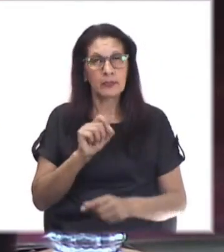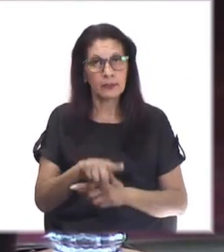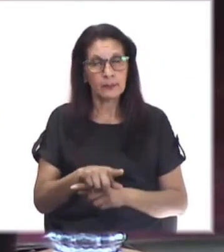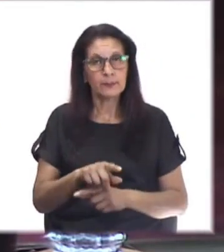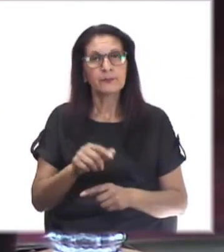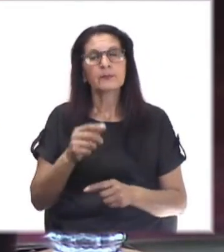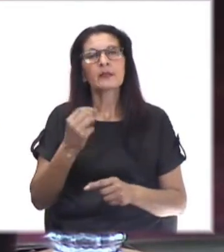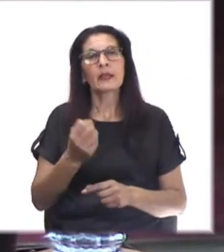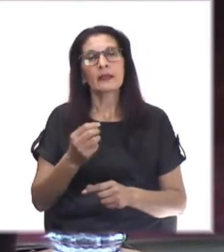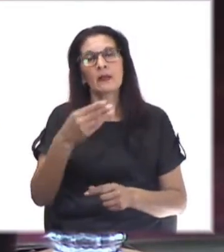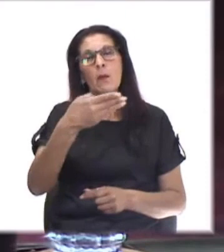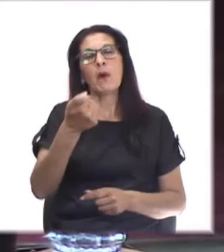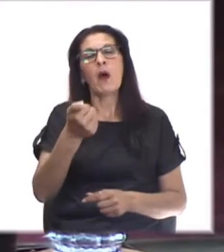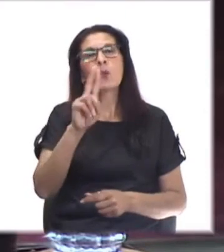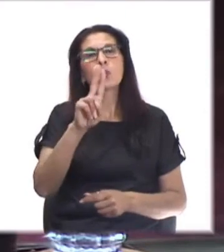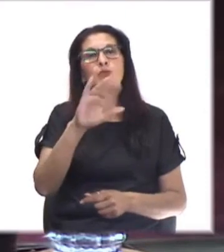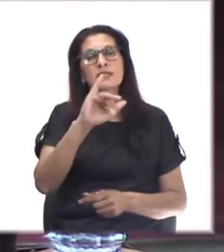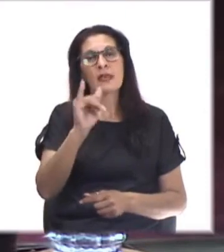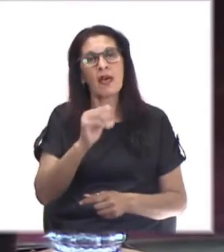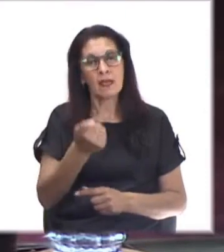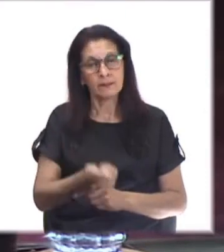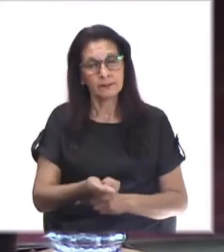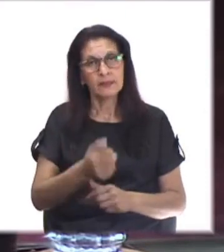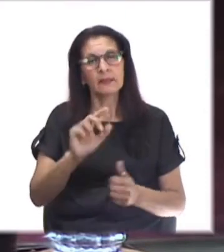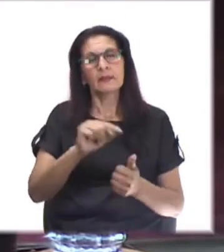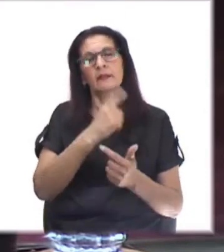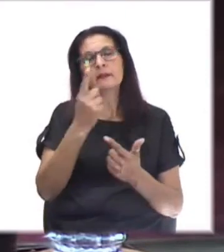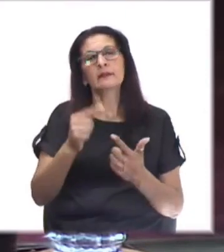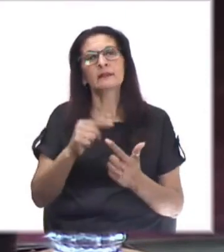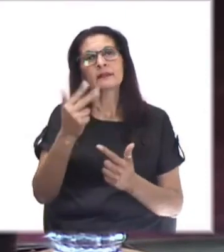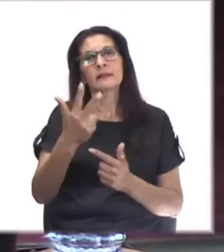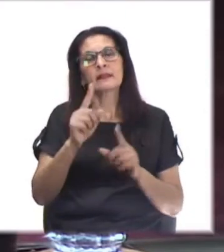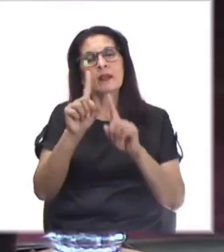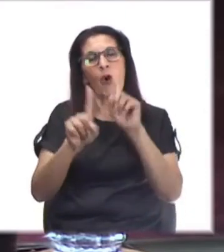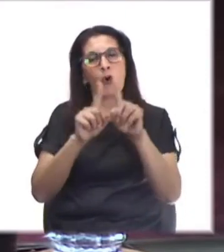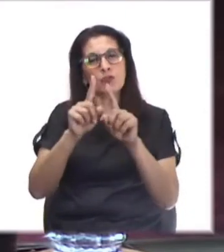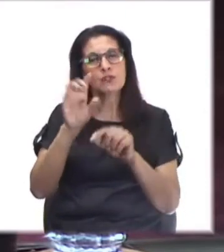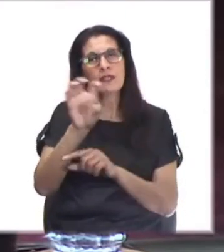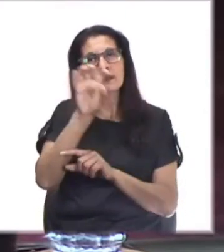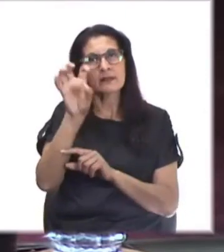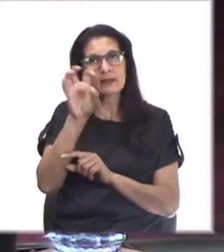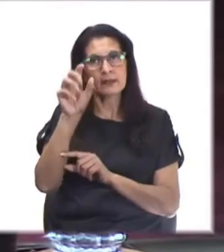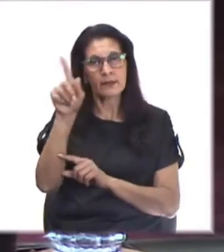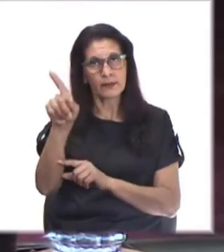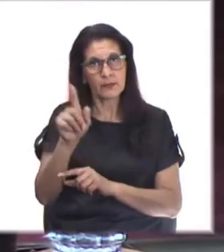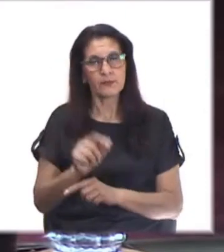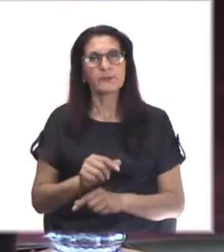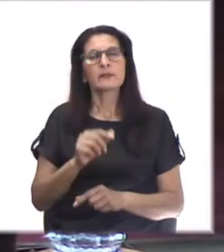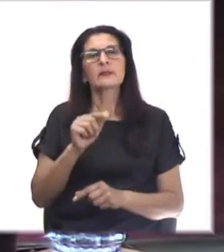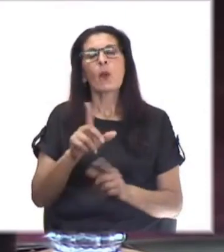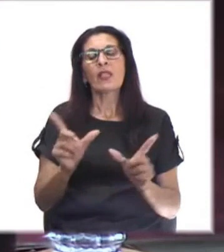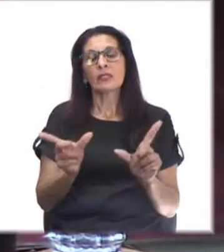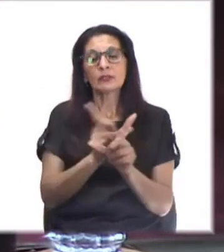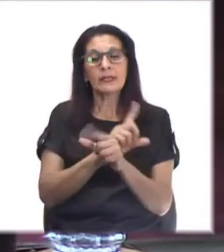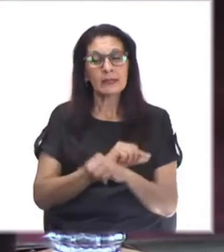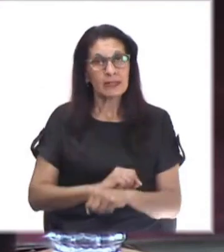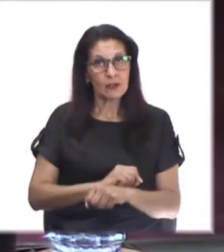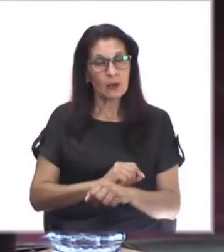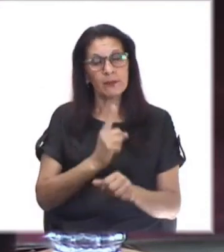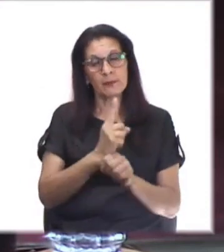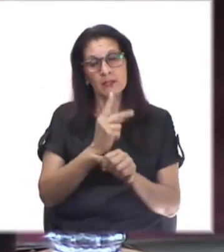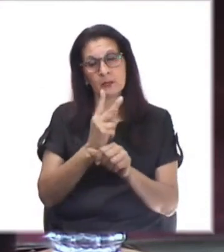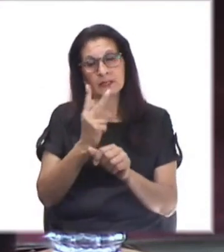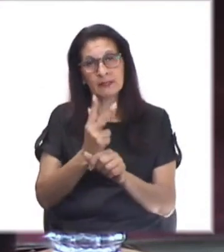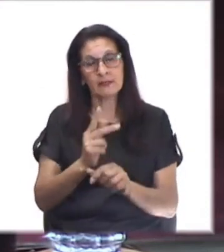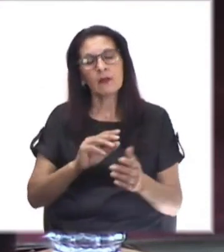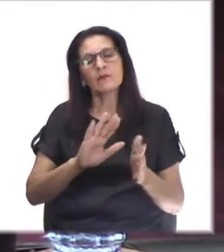Liceo Bauzá, los 3 siguientes en el Liceo número 11 del Cerro. Completado el ciclo básico, debió interrumpir sus estudios